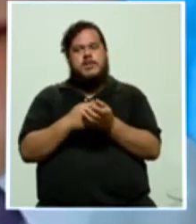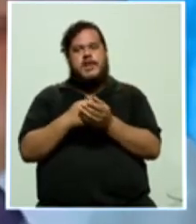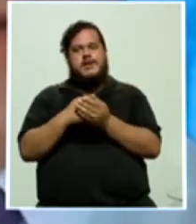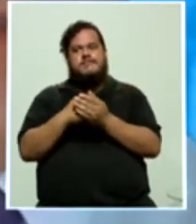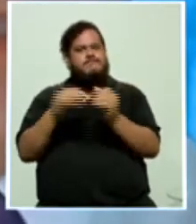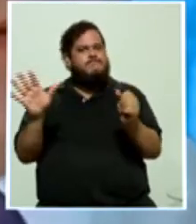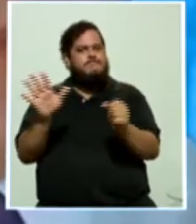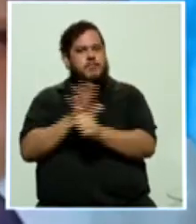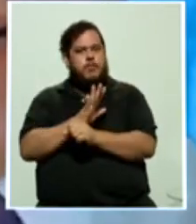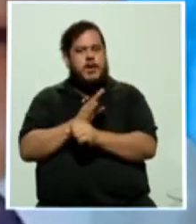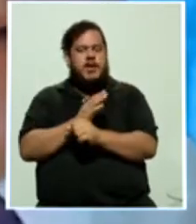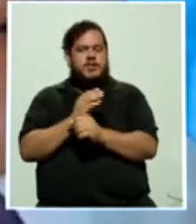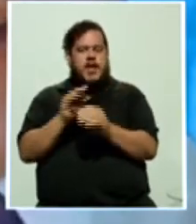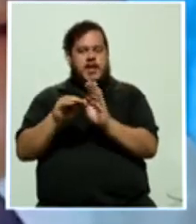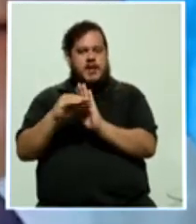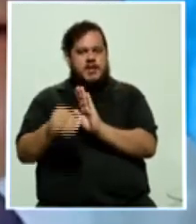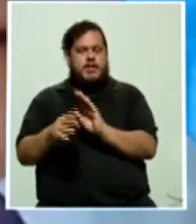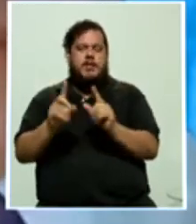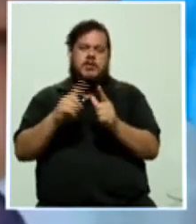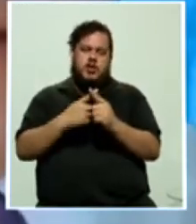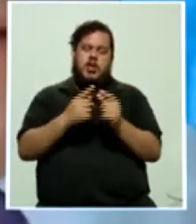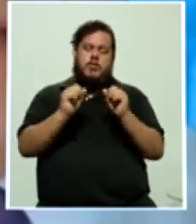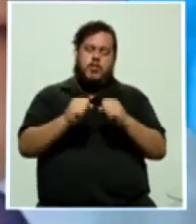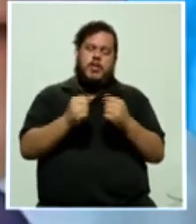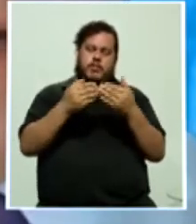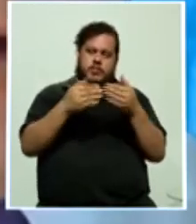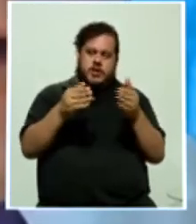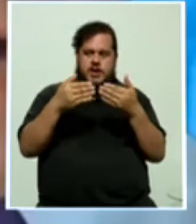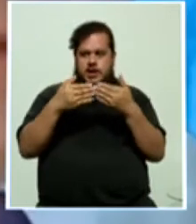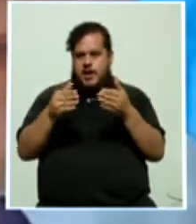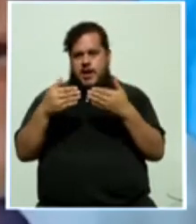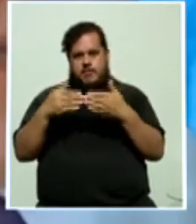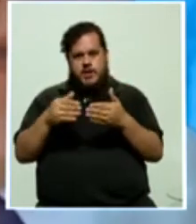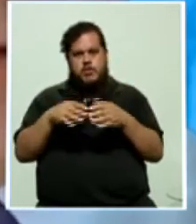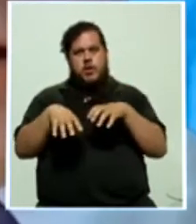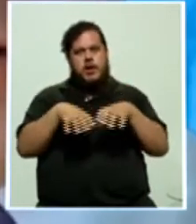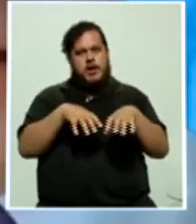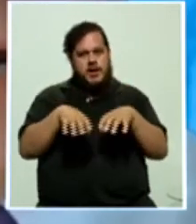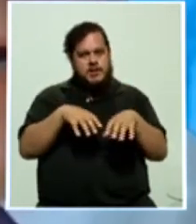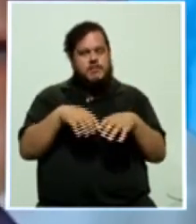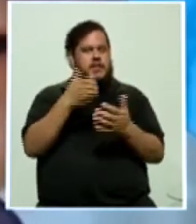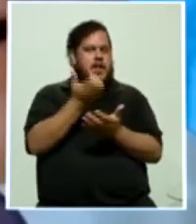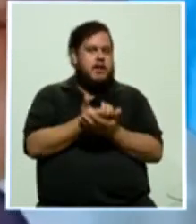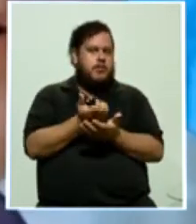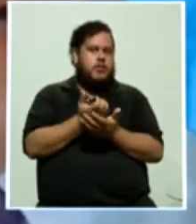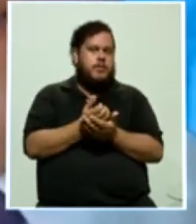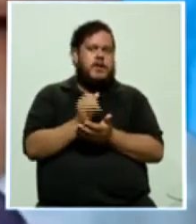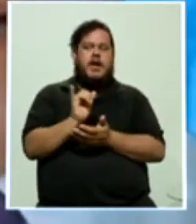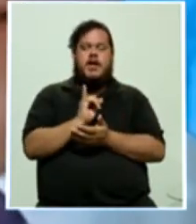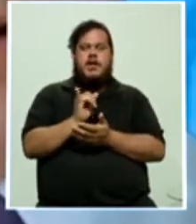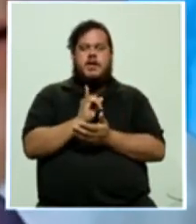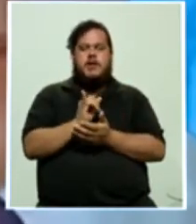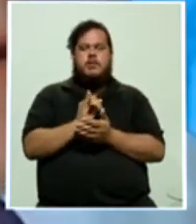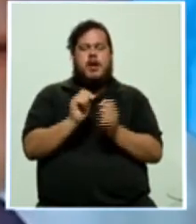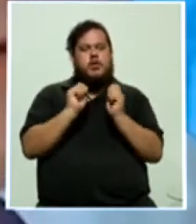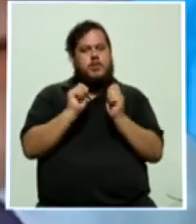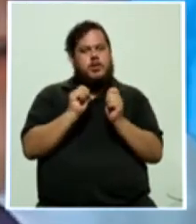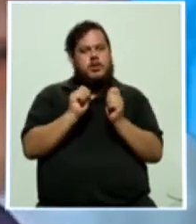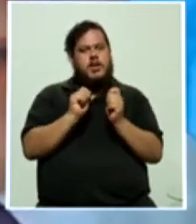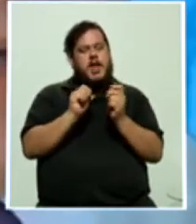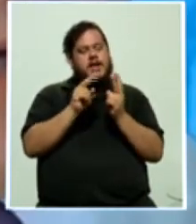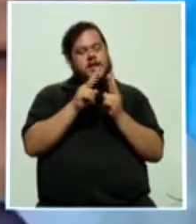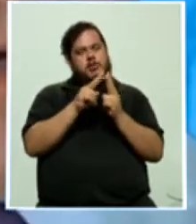esa forma entonces sí se va a poder ir reabriendo rápidamente la actividad tanto económica como educativa, que son los dos